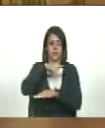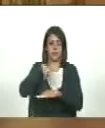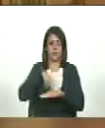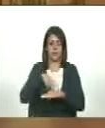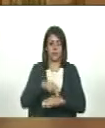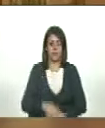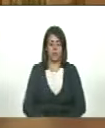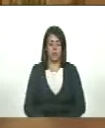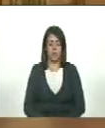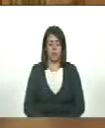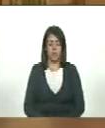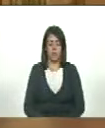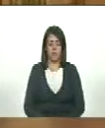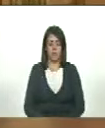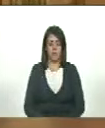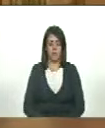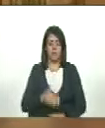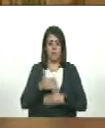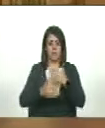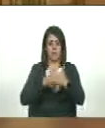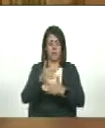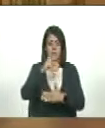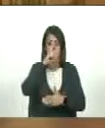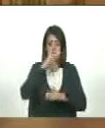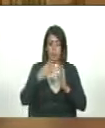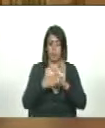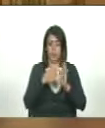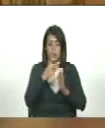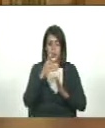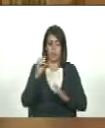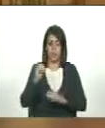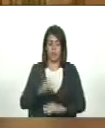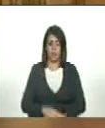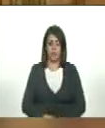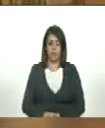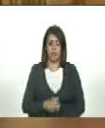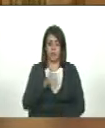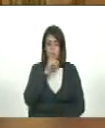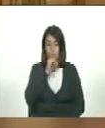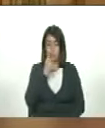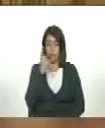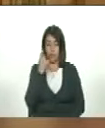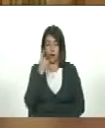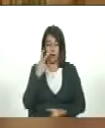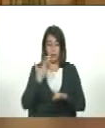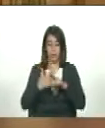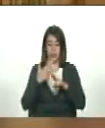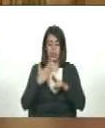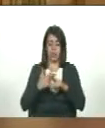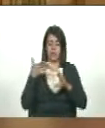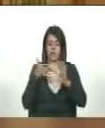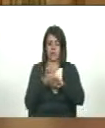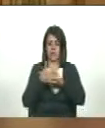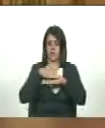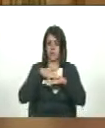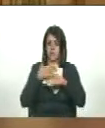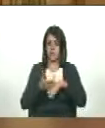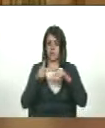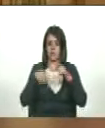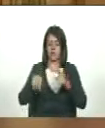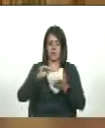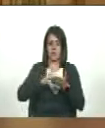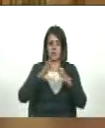nacional. Transcurrimos el año 2020 no exentos de esos peligros que significó